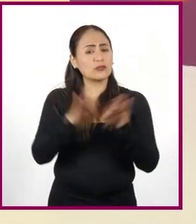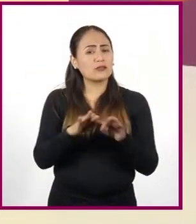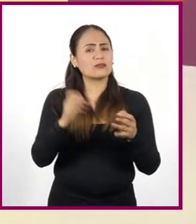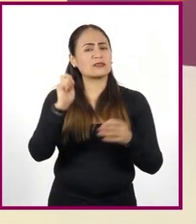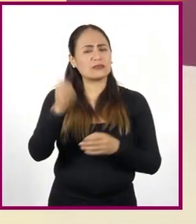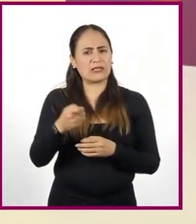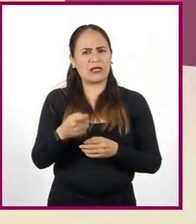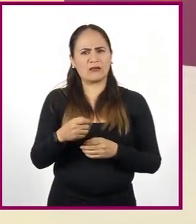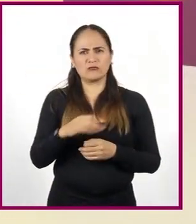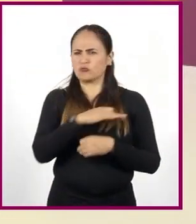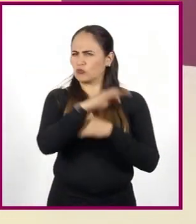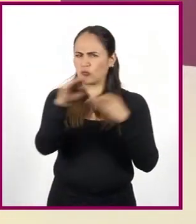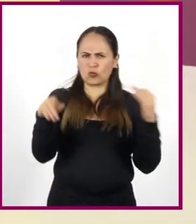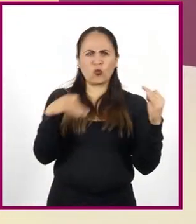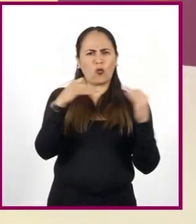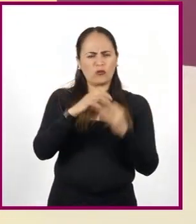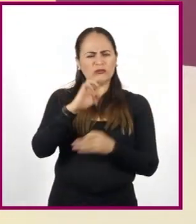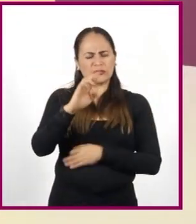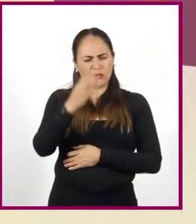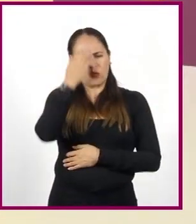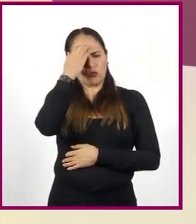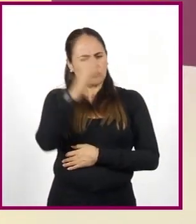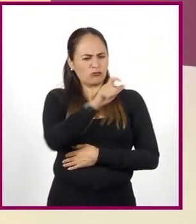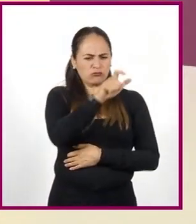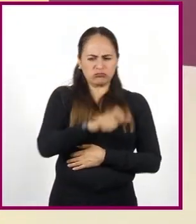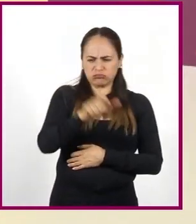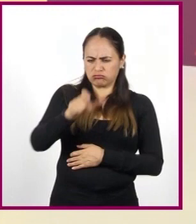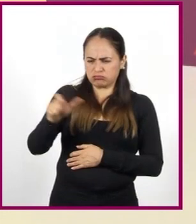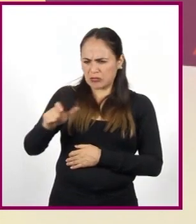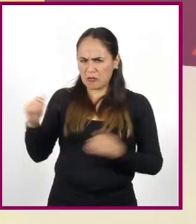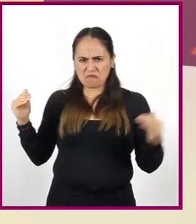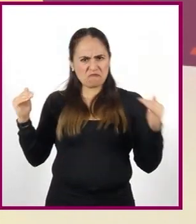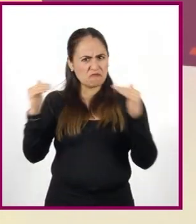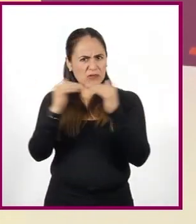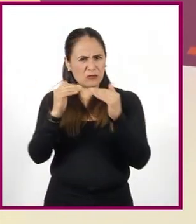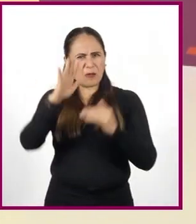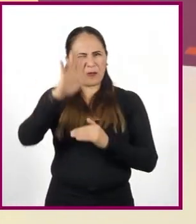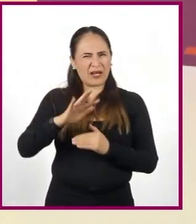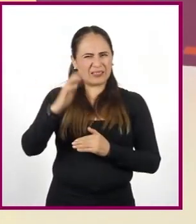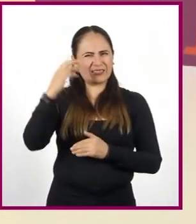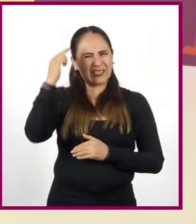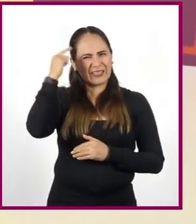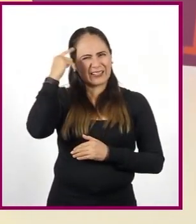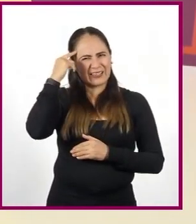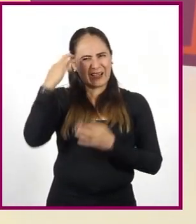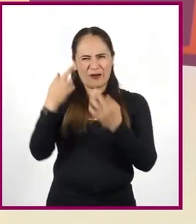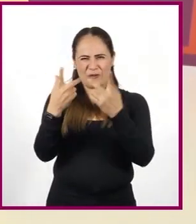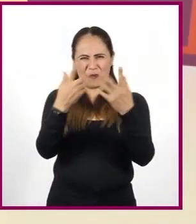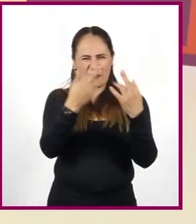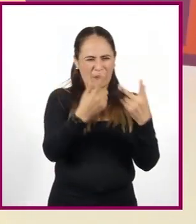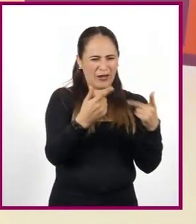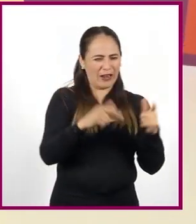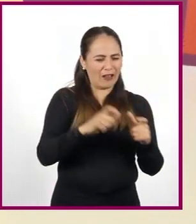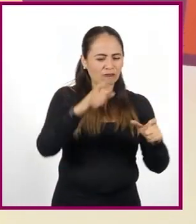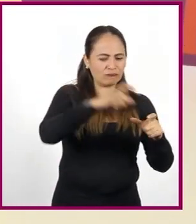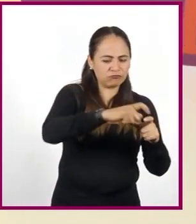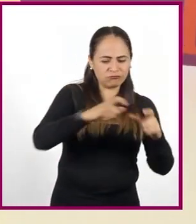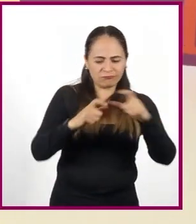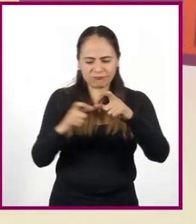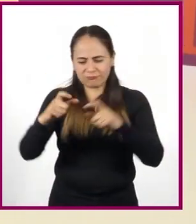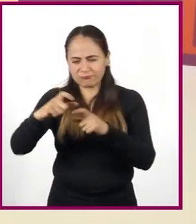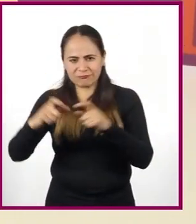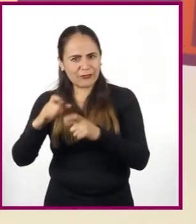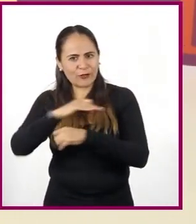reconocernos como iguales y aceptarnos como piezas que forman parte de un mismo rompecabezas, llamado diversidad. Para